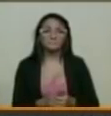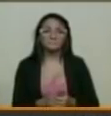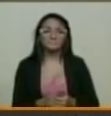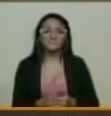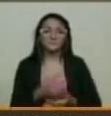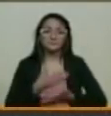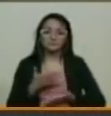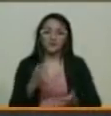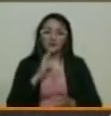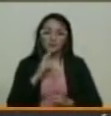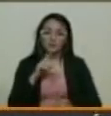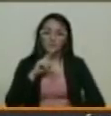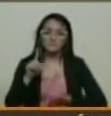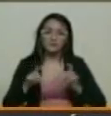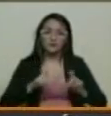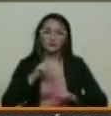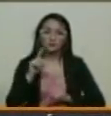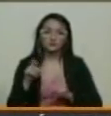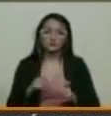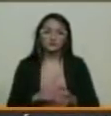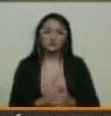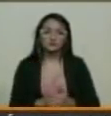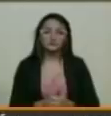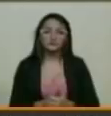gusto voy a responder las preguntas.